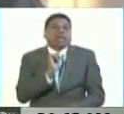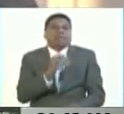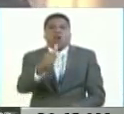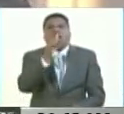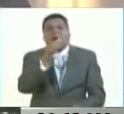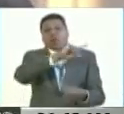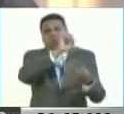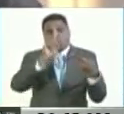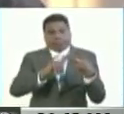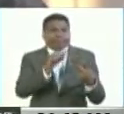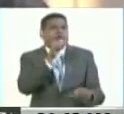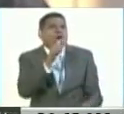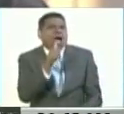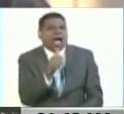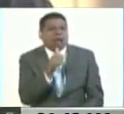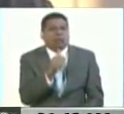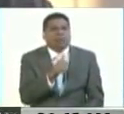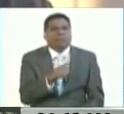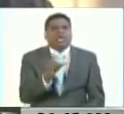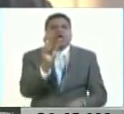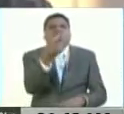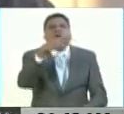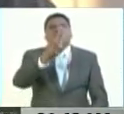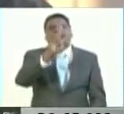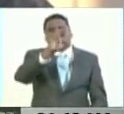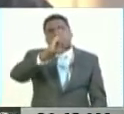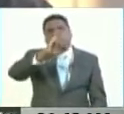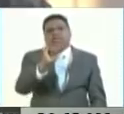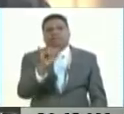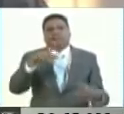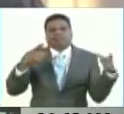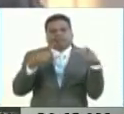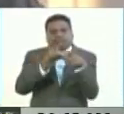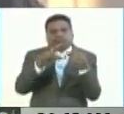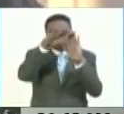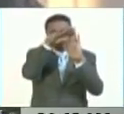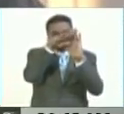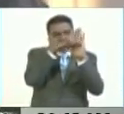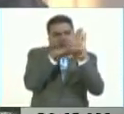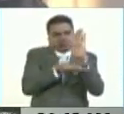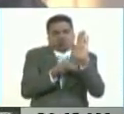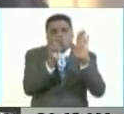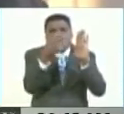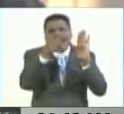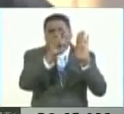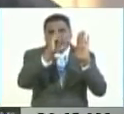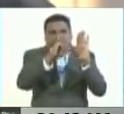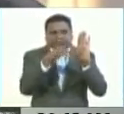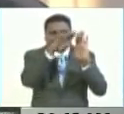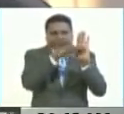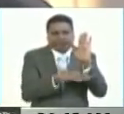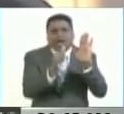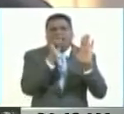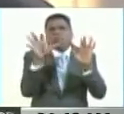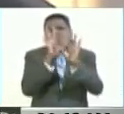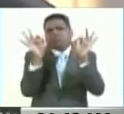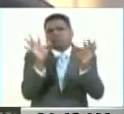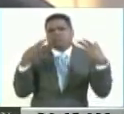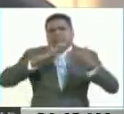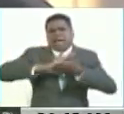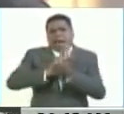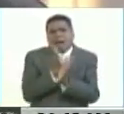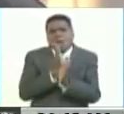hacen? Atacan directamente al gobierno como un mecanismo de escape, como un mecanismo para defender su posición política que tienen actualmente.